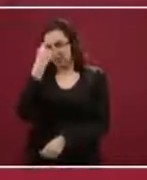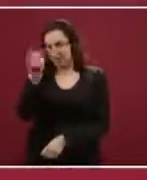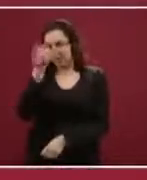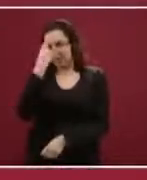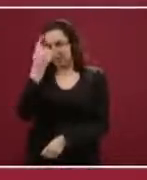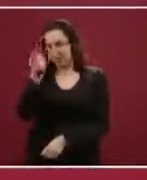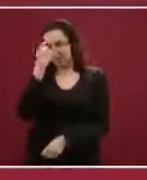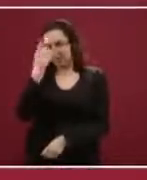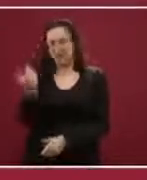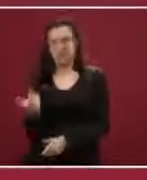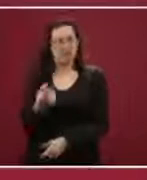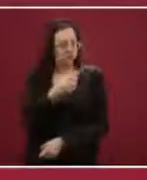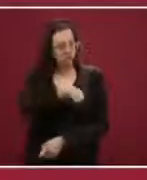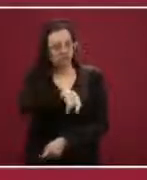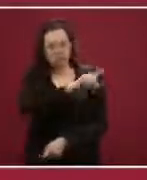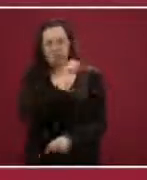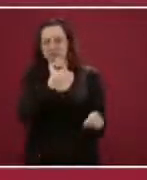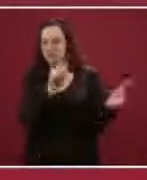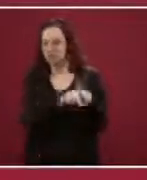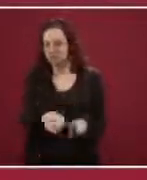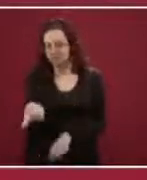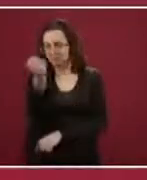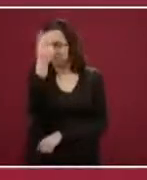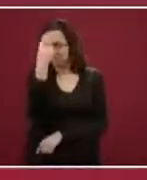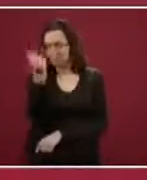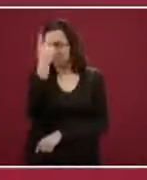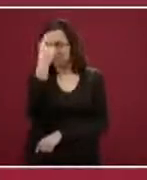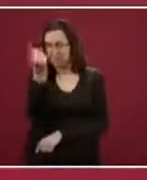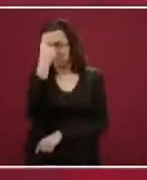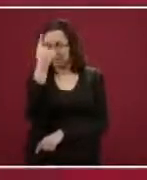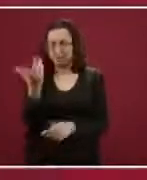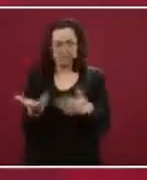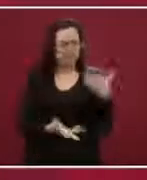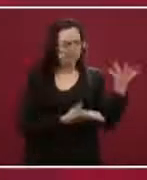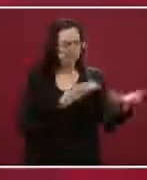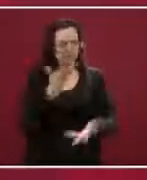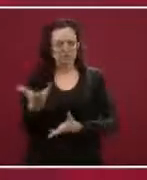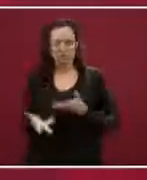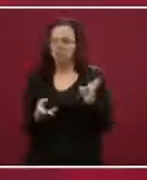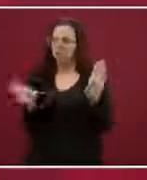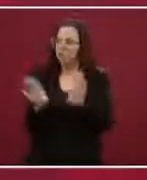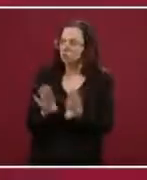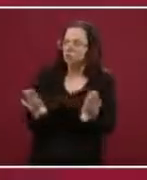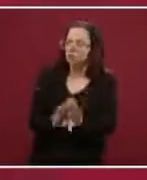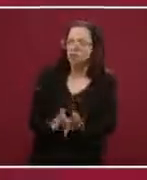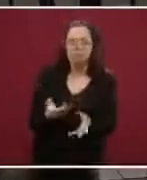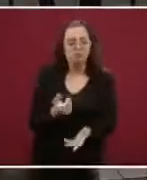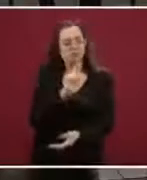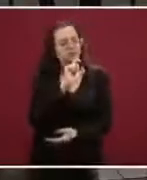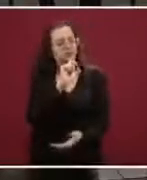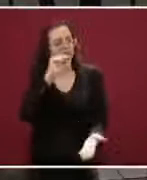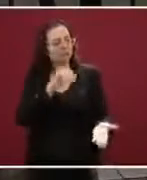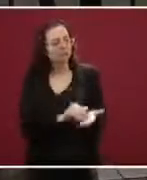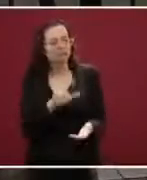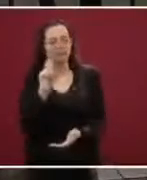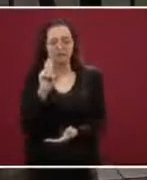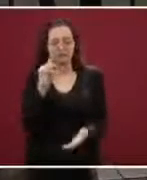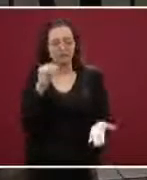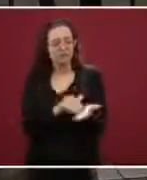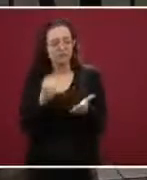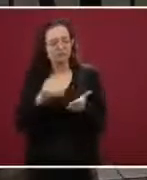lo traemos todos, porque ¿de dónde salen los 20,000 o